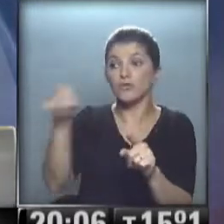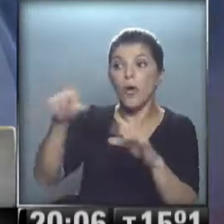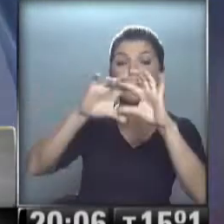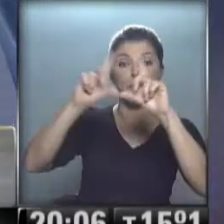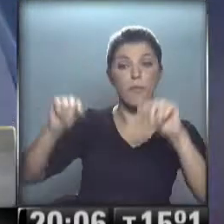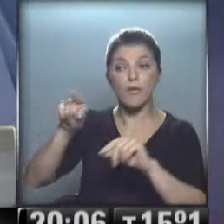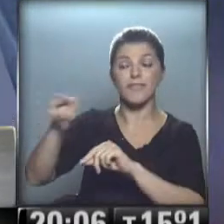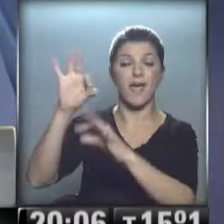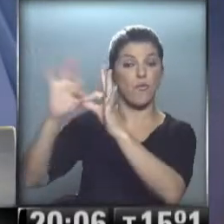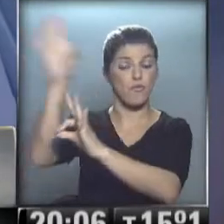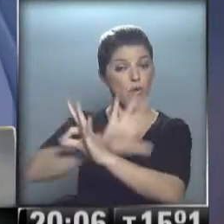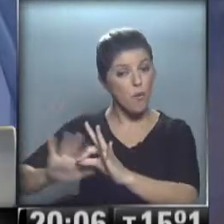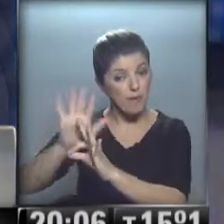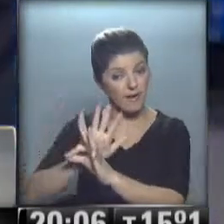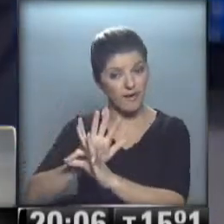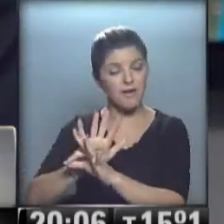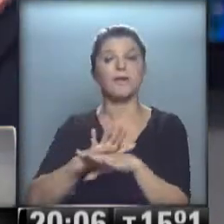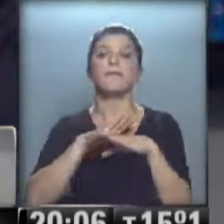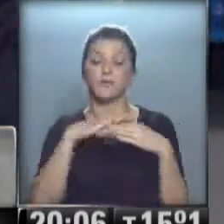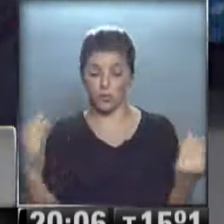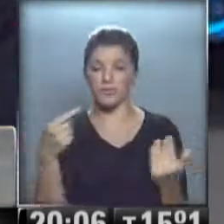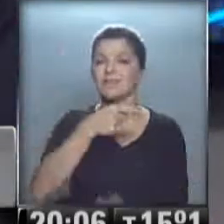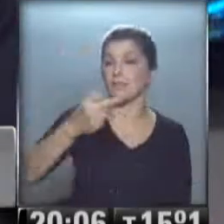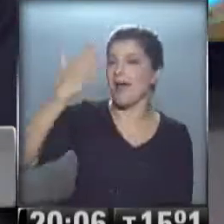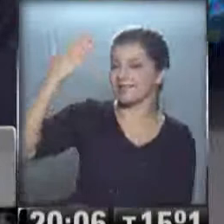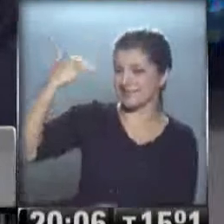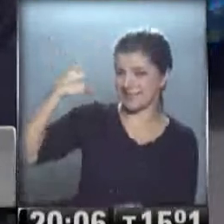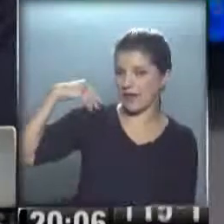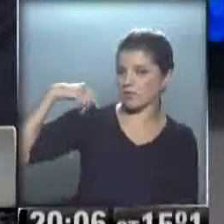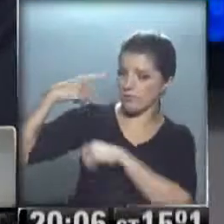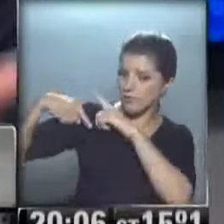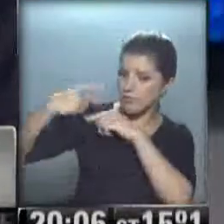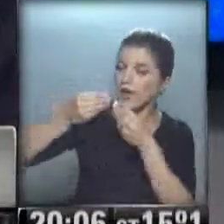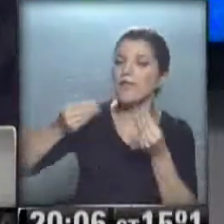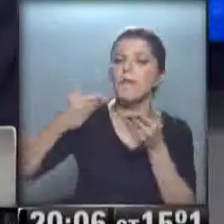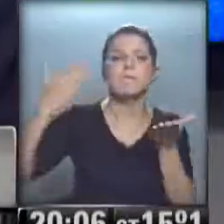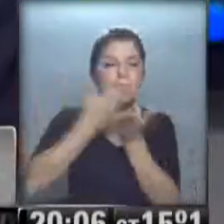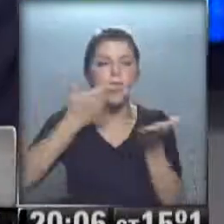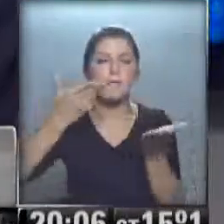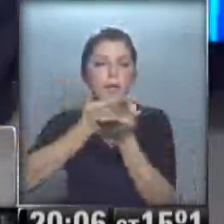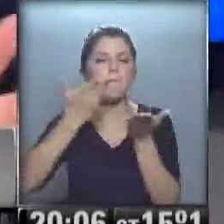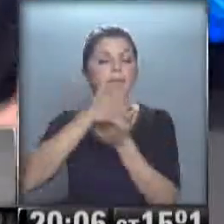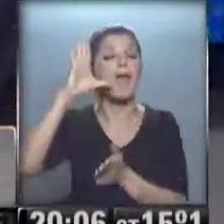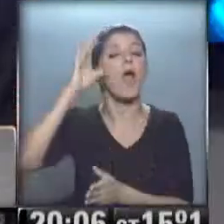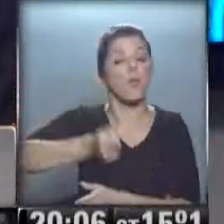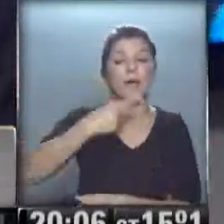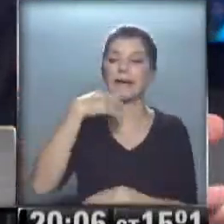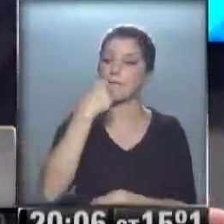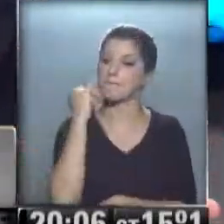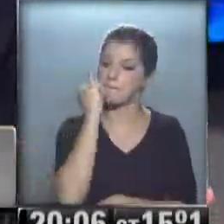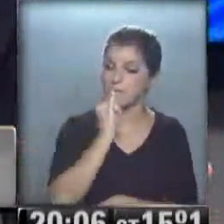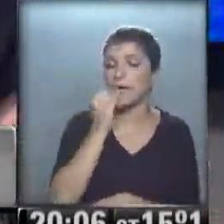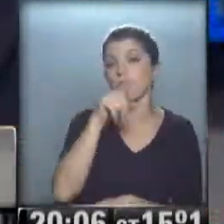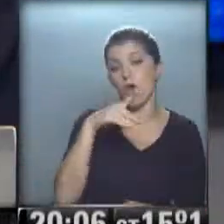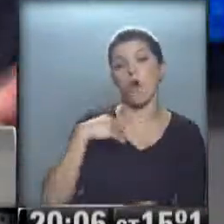europeos. Entonces, durante estas últimas semanas hubo toda esta serie de pedidos de estas entidades financieras, pero como Griesa estaba